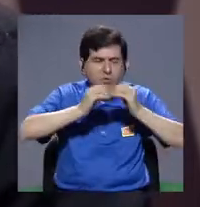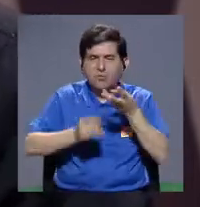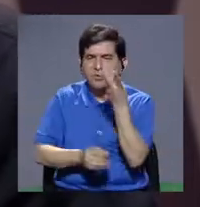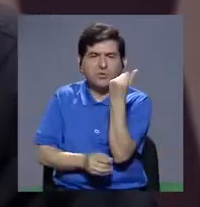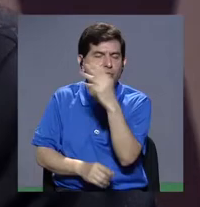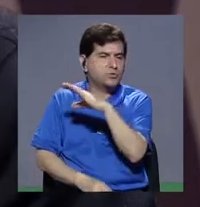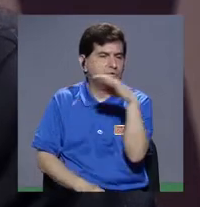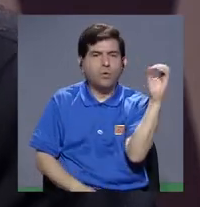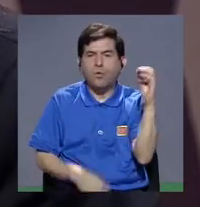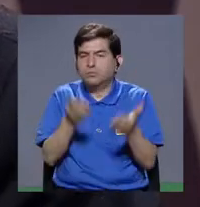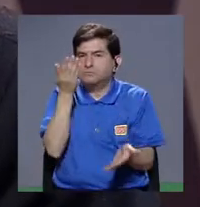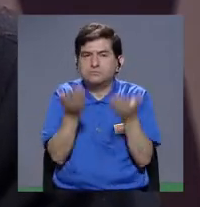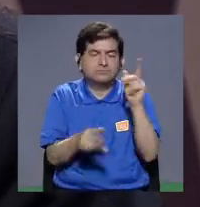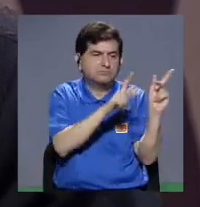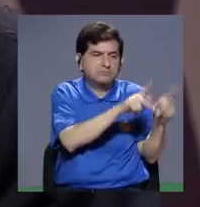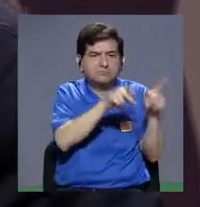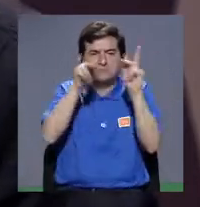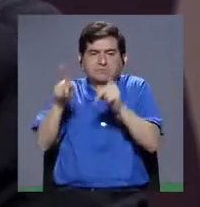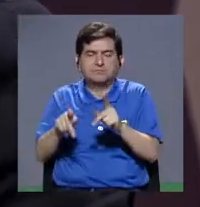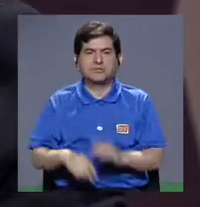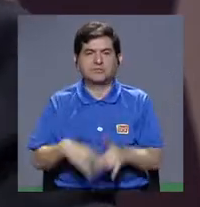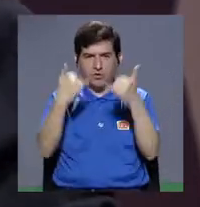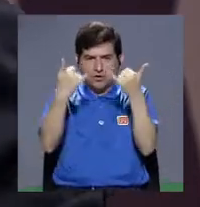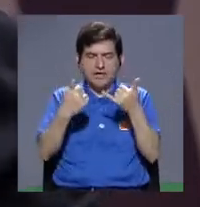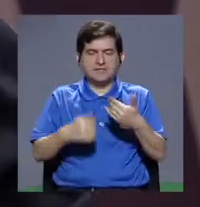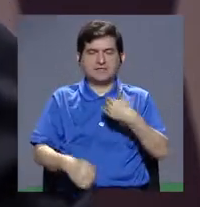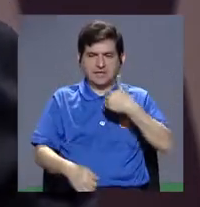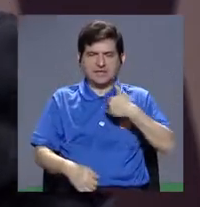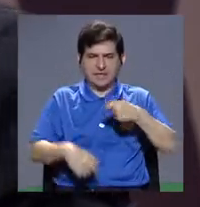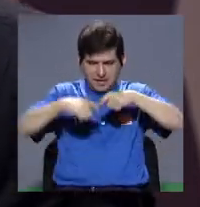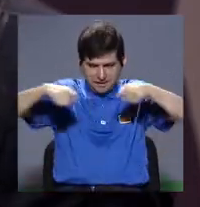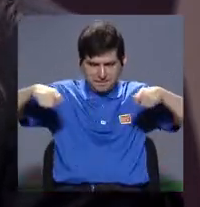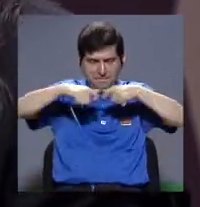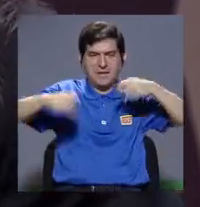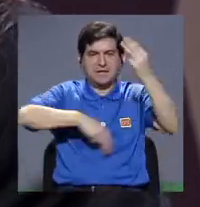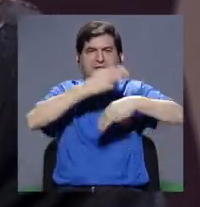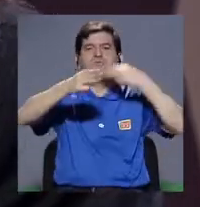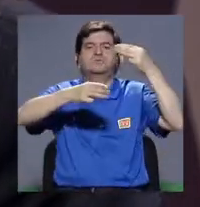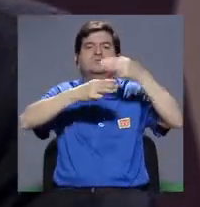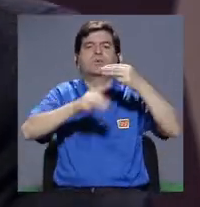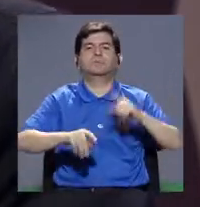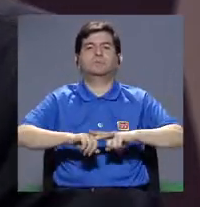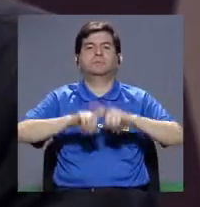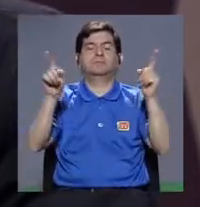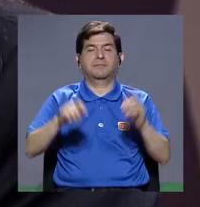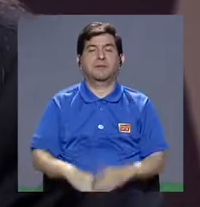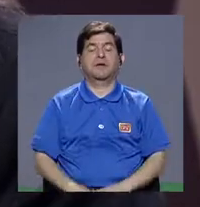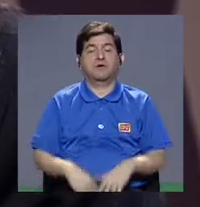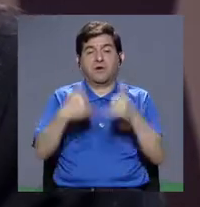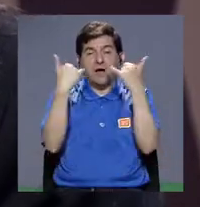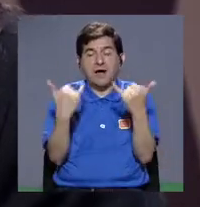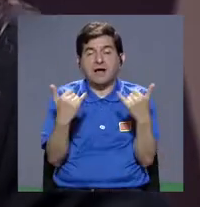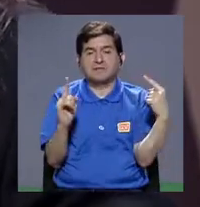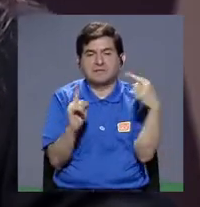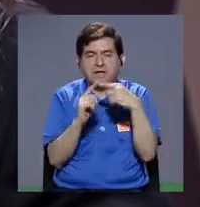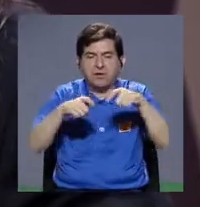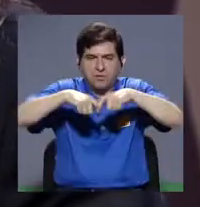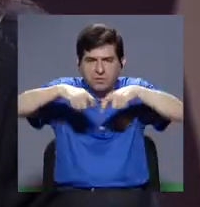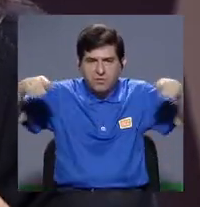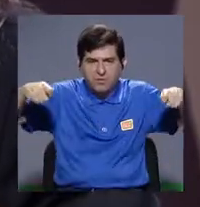existen ni cuántas personas están medidas en el mundo pero lo medido